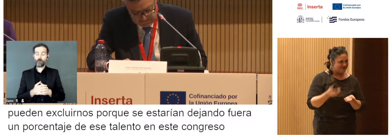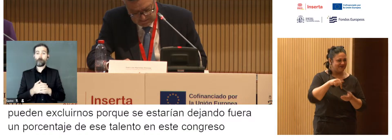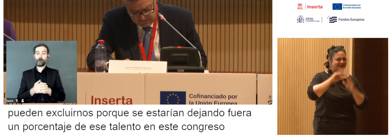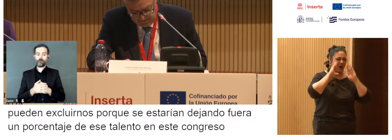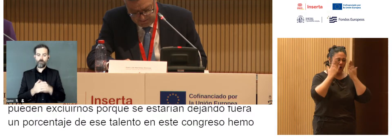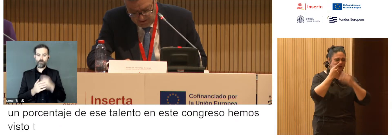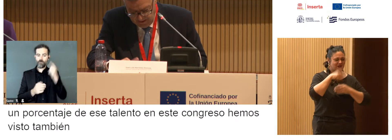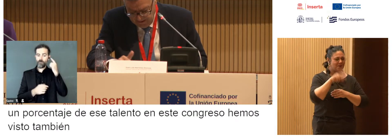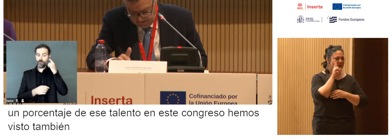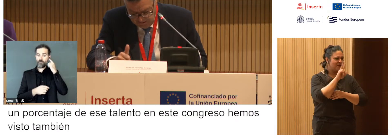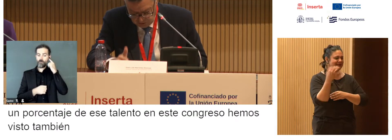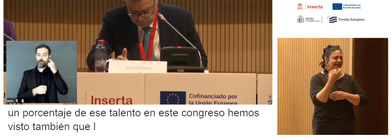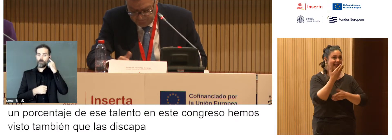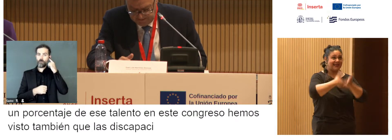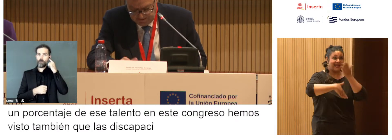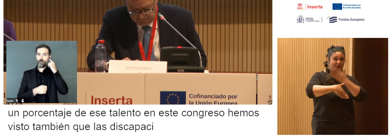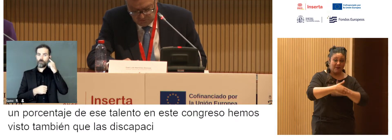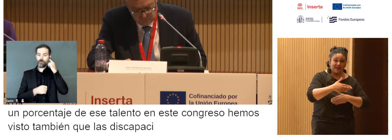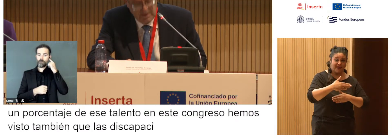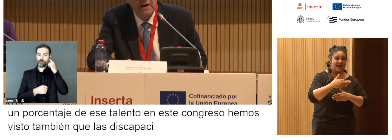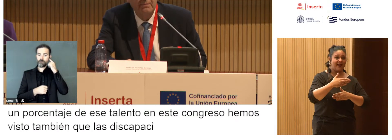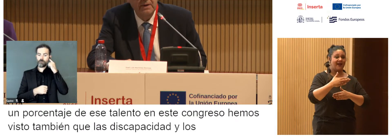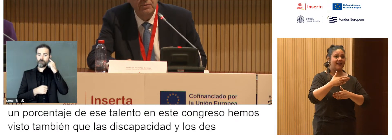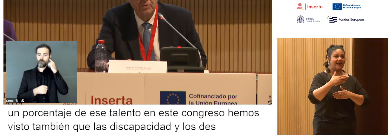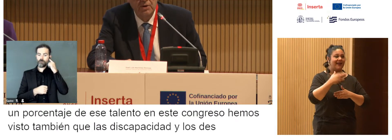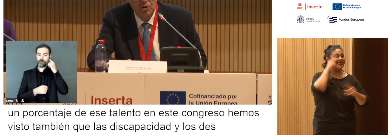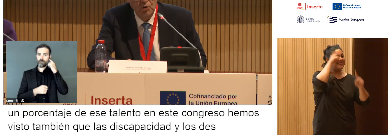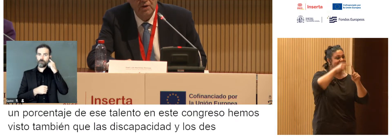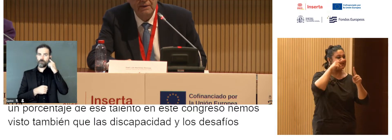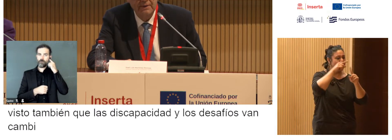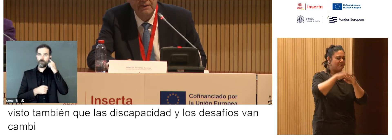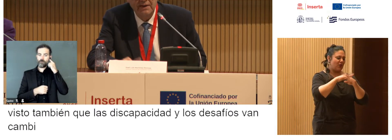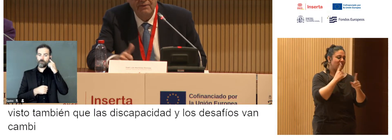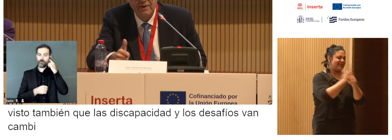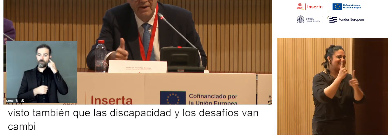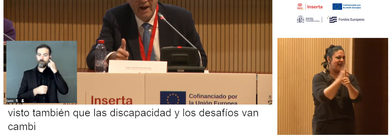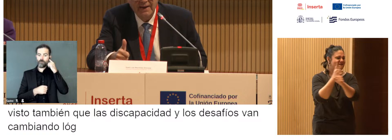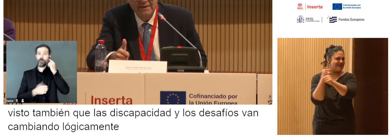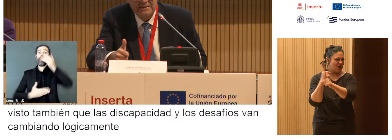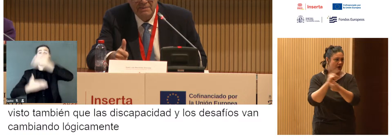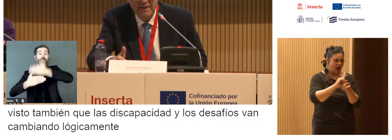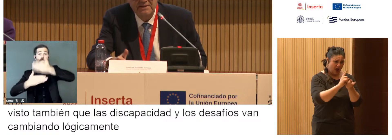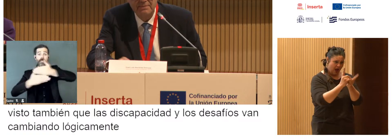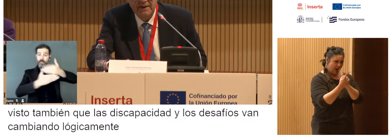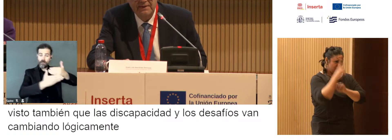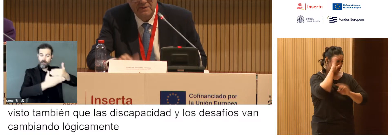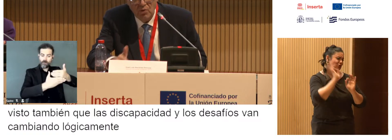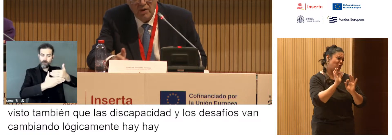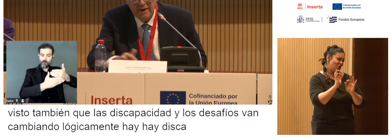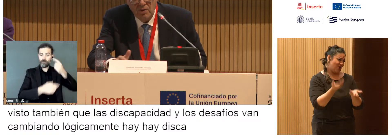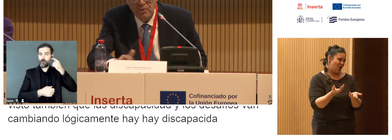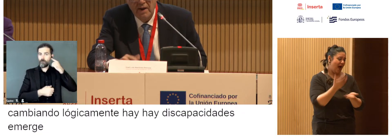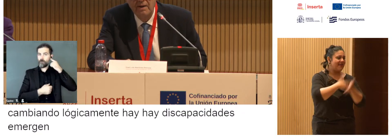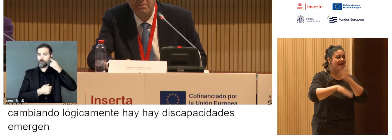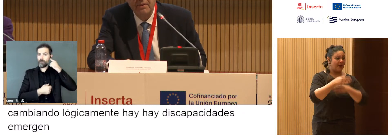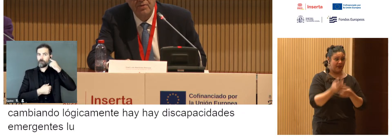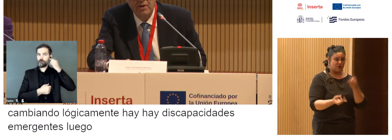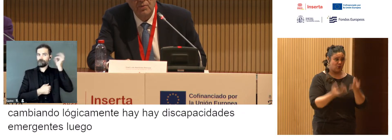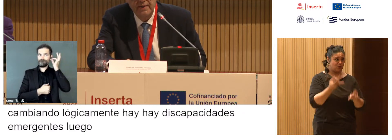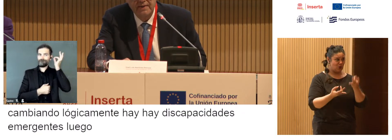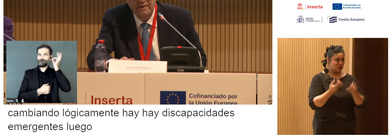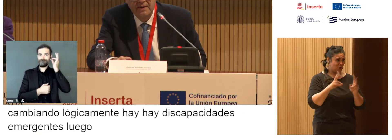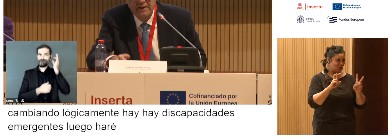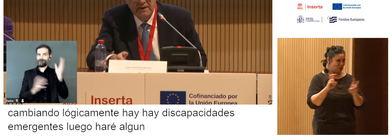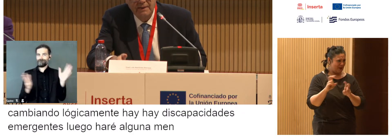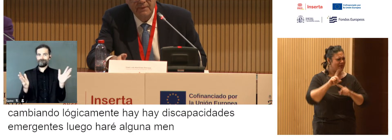que la discapacidad y los desafíos van cambiando. Lógicamente, hay discapacidades emergentes. Luego haré alguna mención a